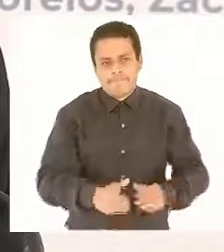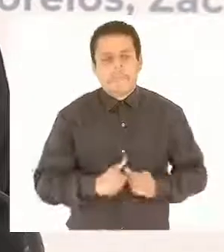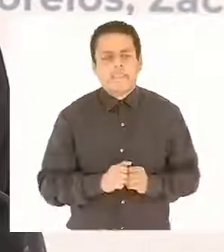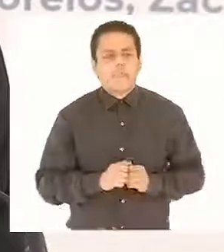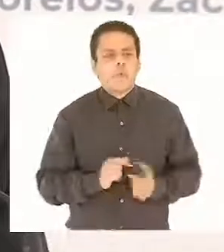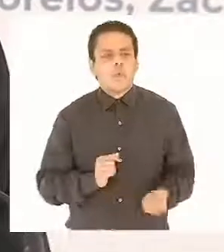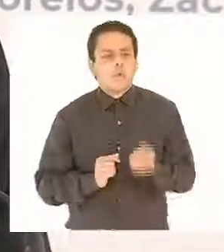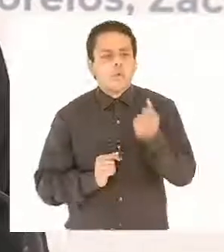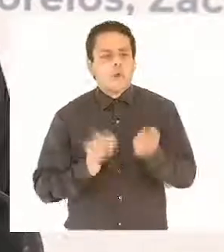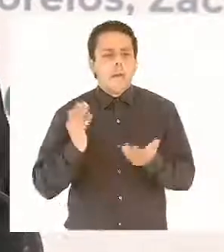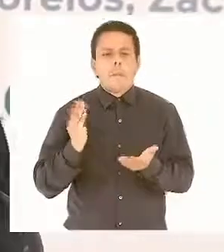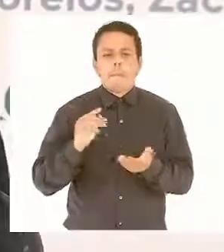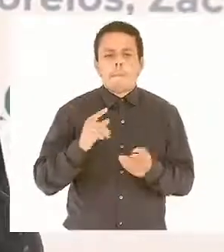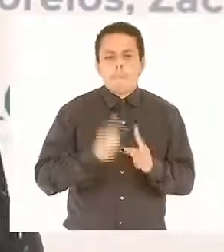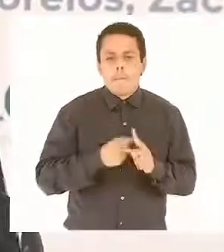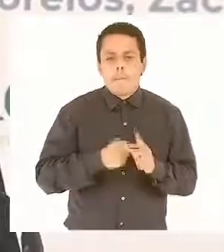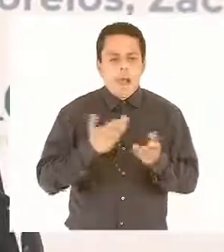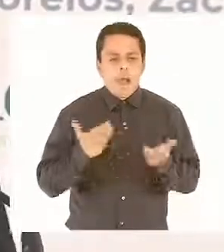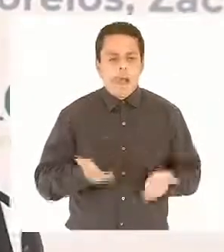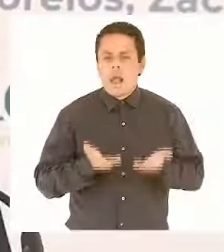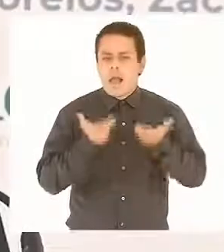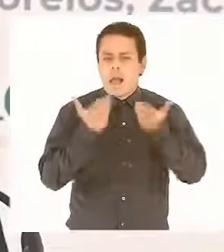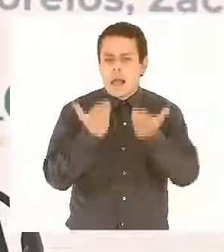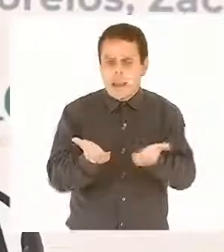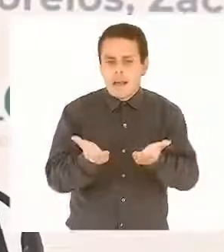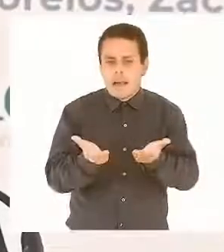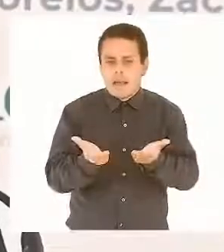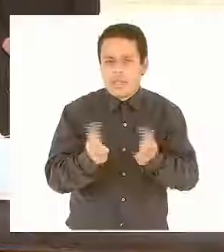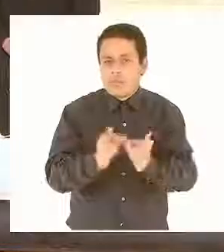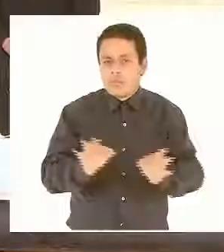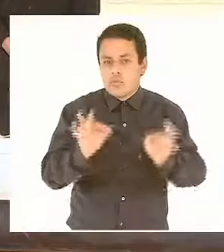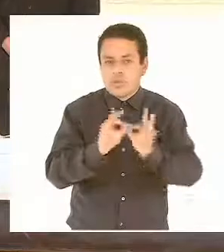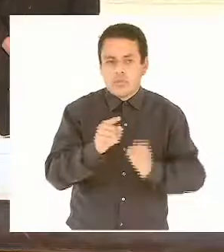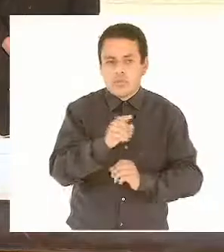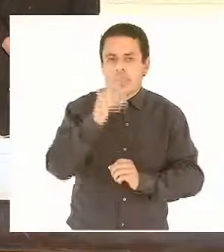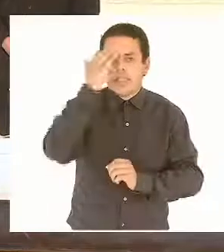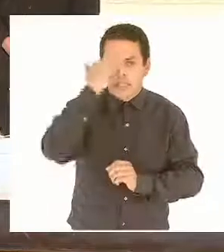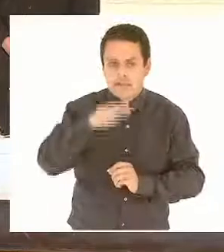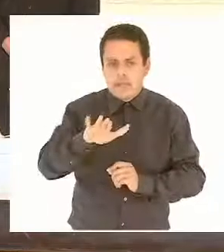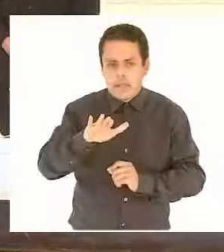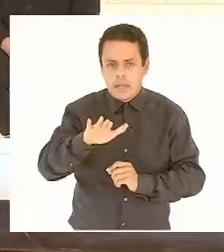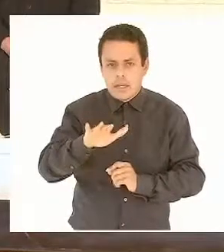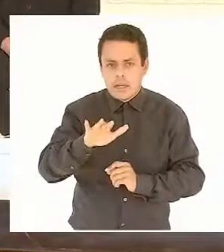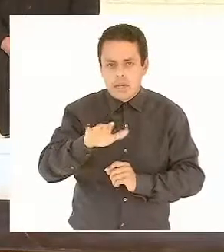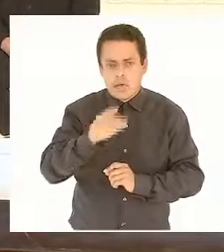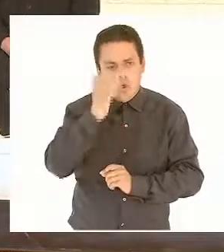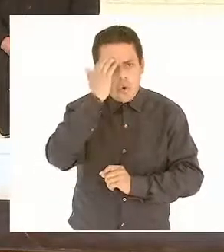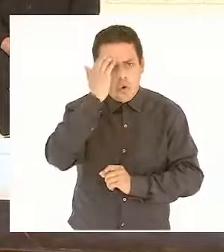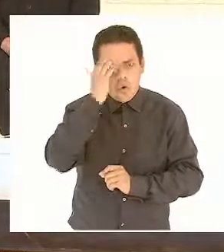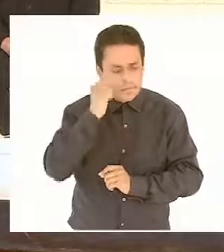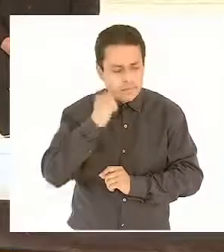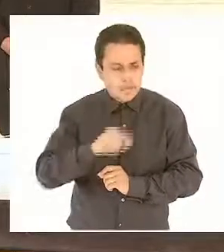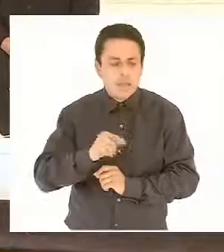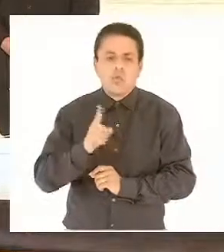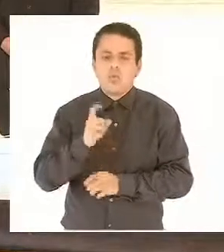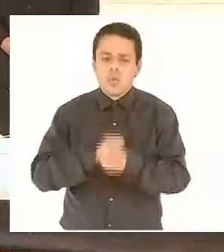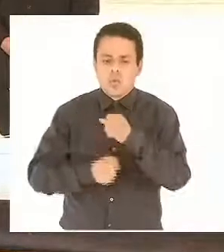Un dato que debe de tenerse en cuenta es que el año